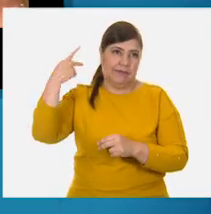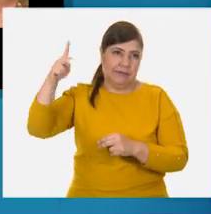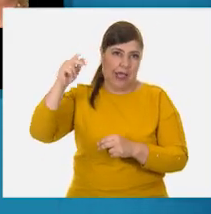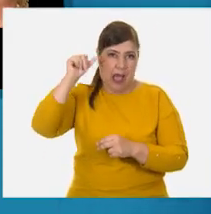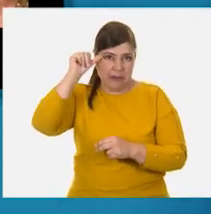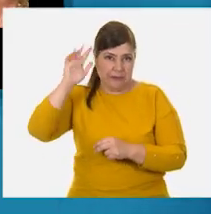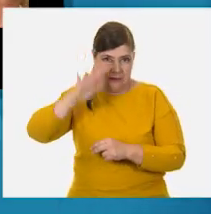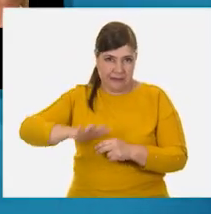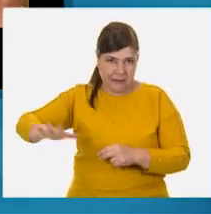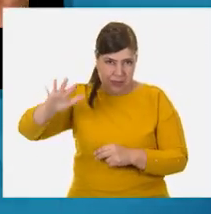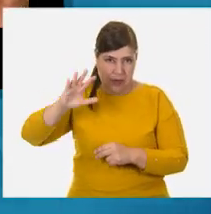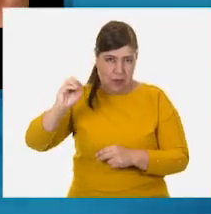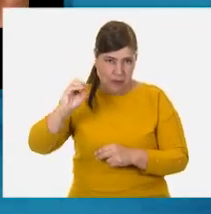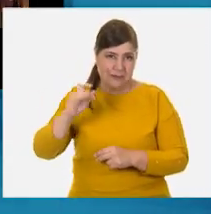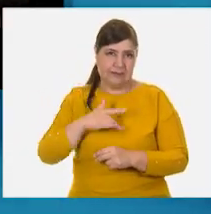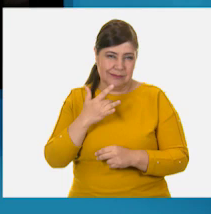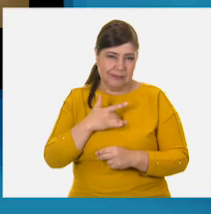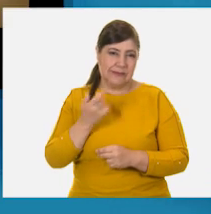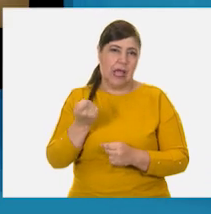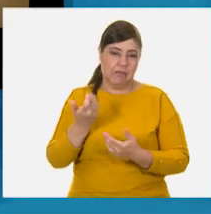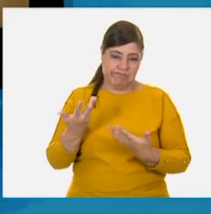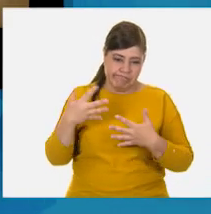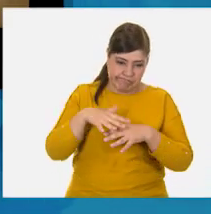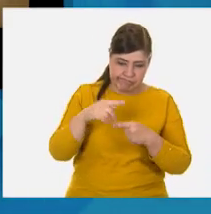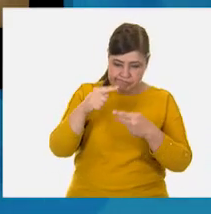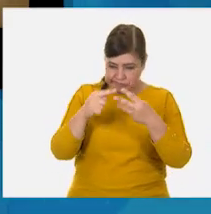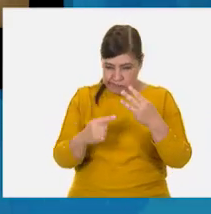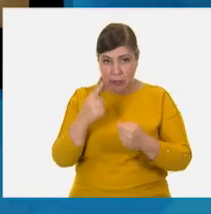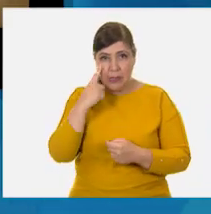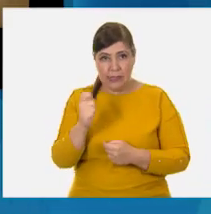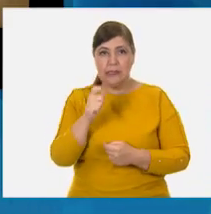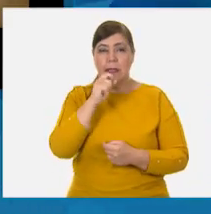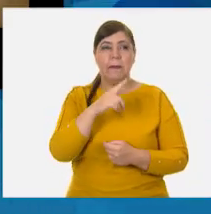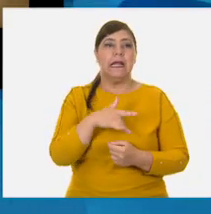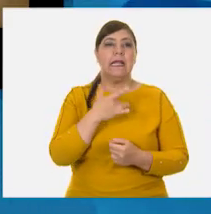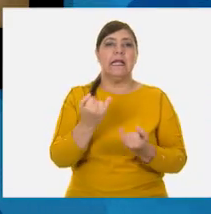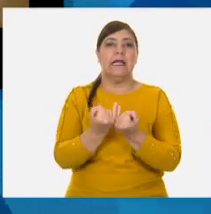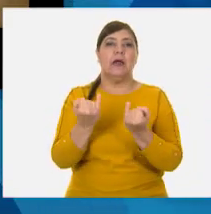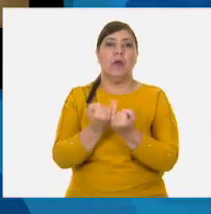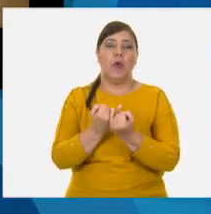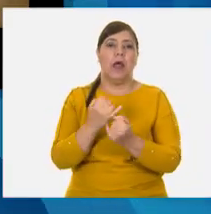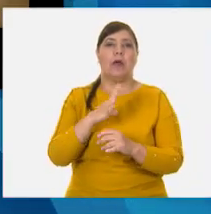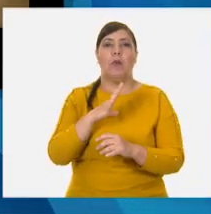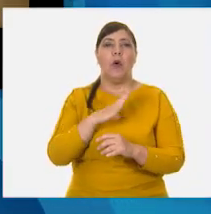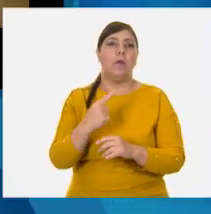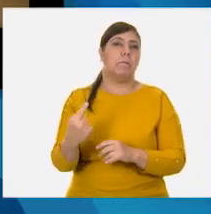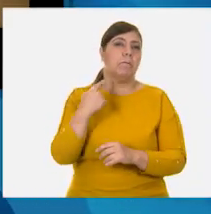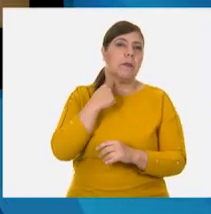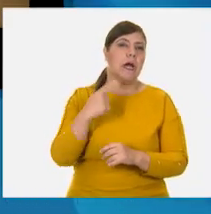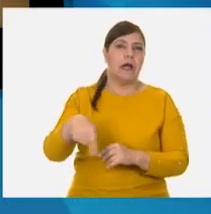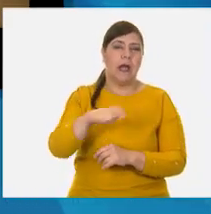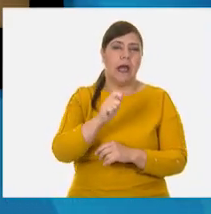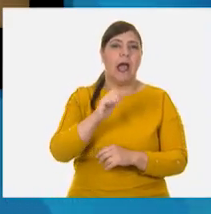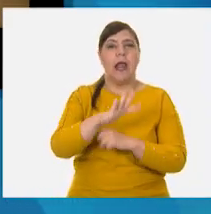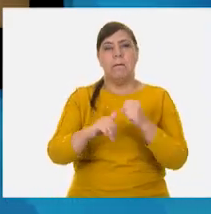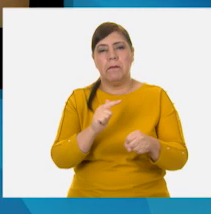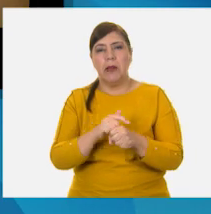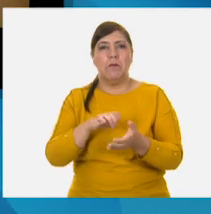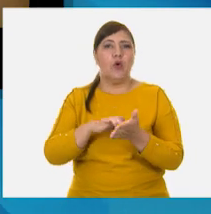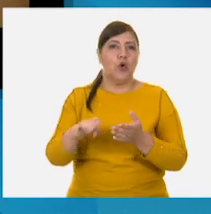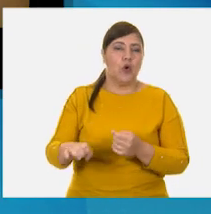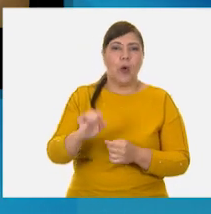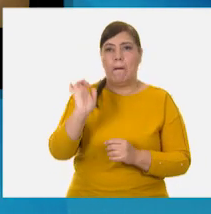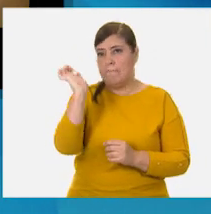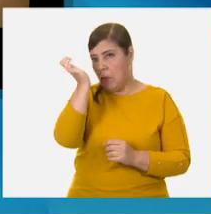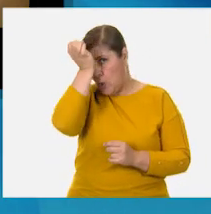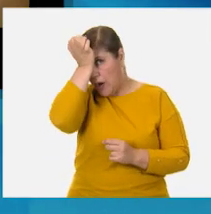tienes como de un lado y de otro, ¿no? Y luego tienes la matanza de los animales que ya decía la doctora, como por ejemplo el borrego o el cerdo,